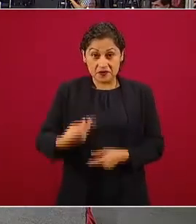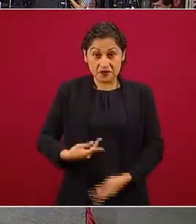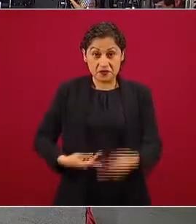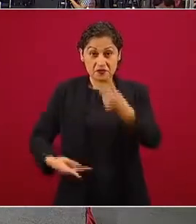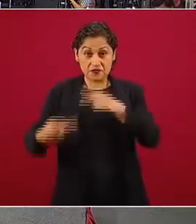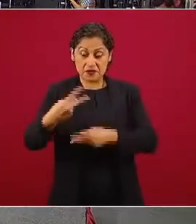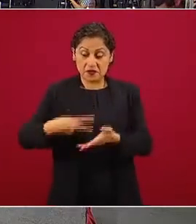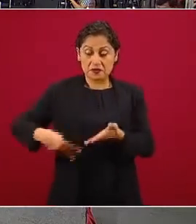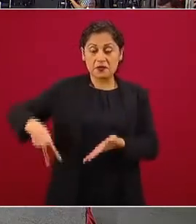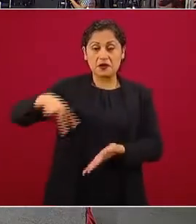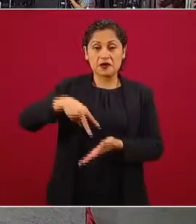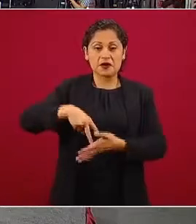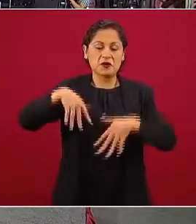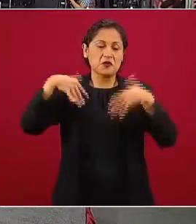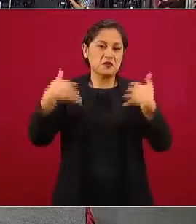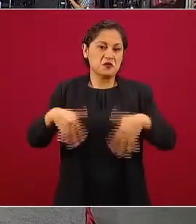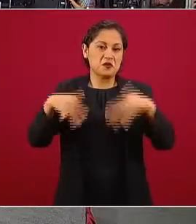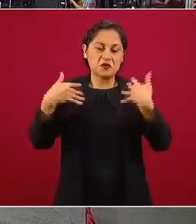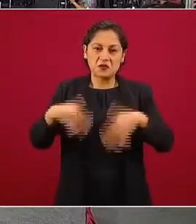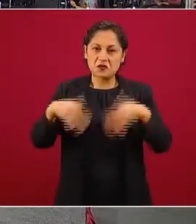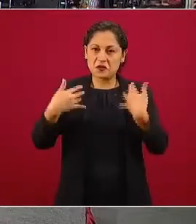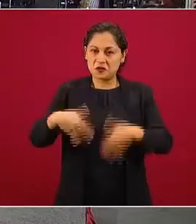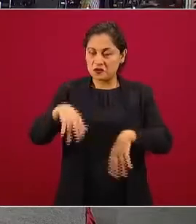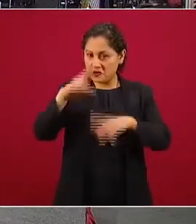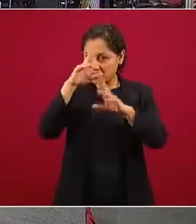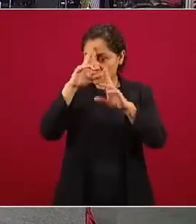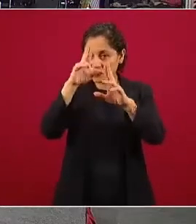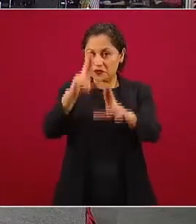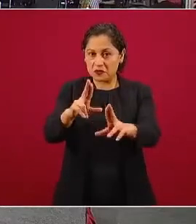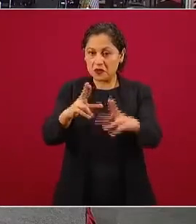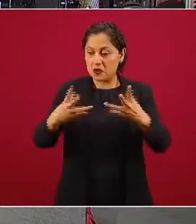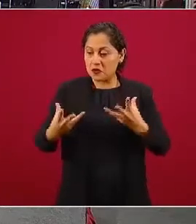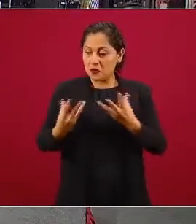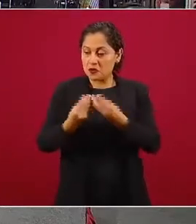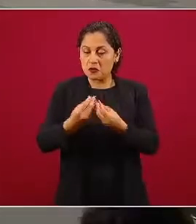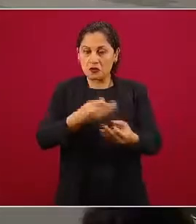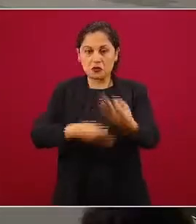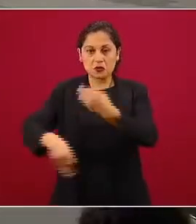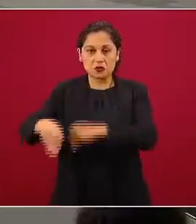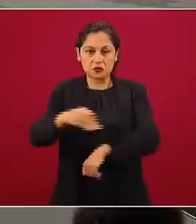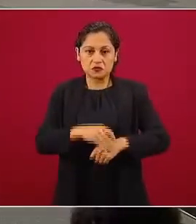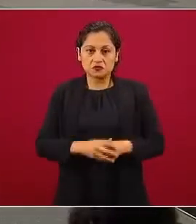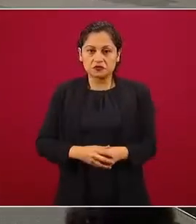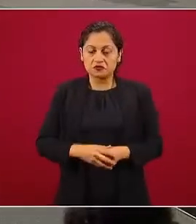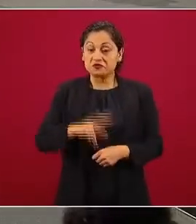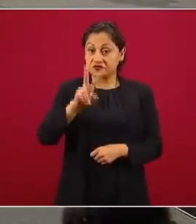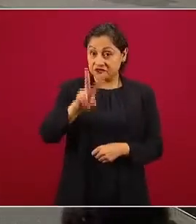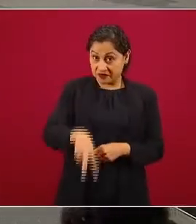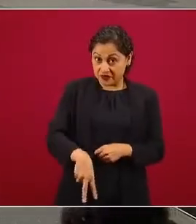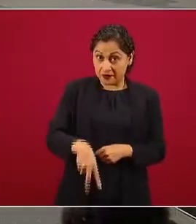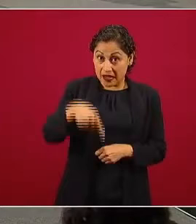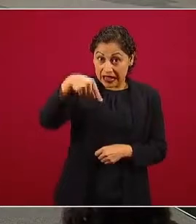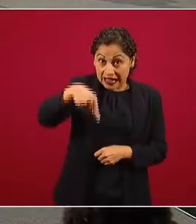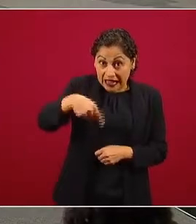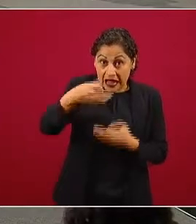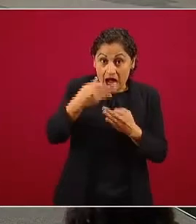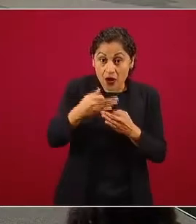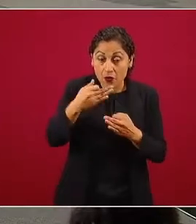mañana aquí ante todos ustedes en lo que yo también considero un hecho histórico para México.